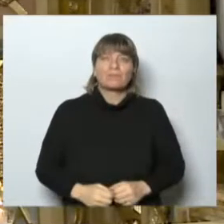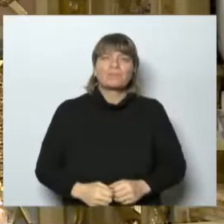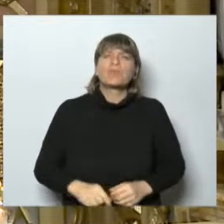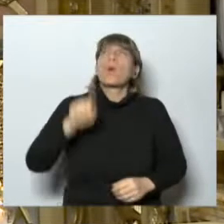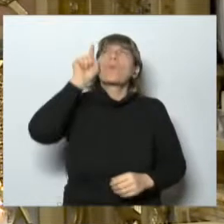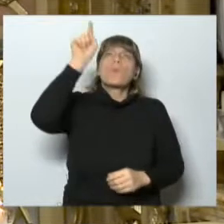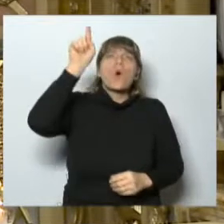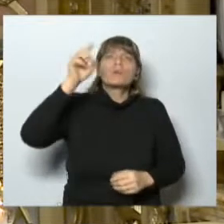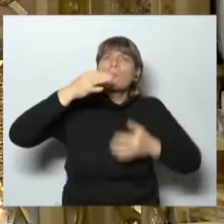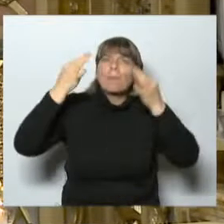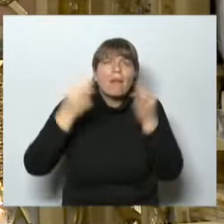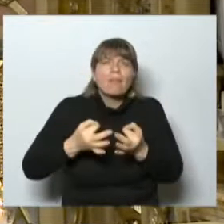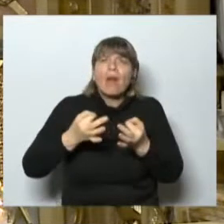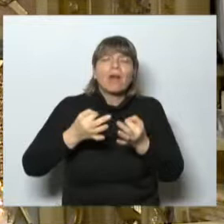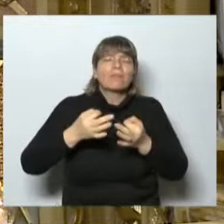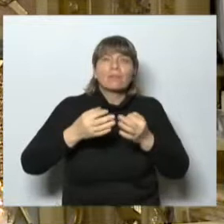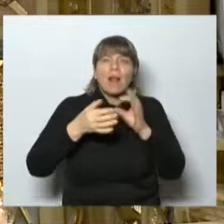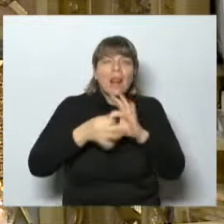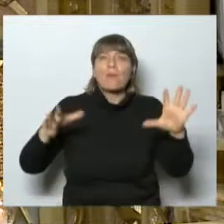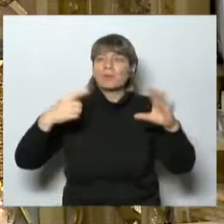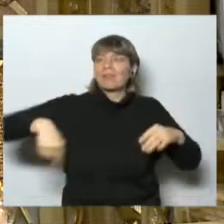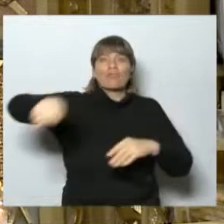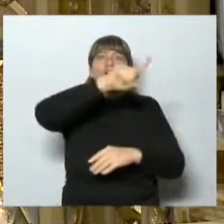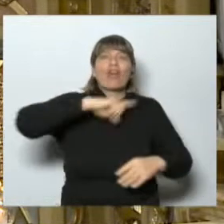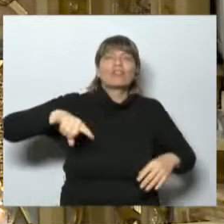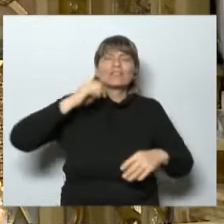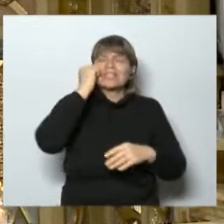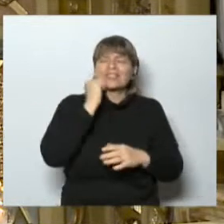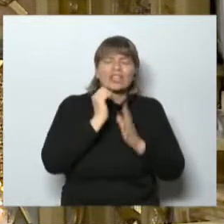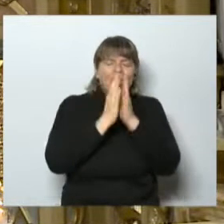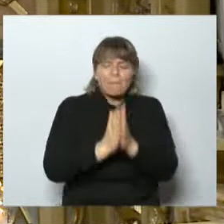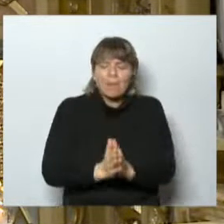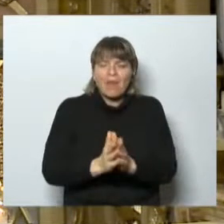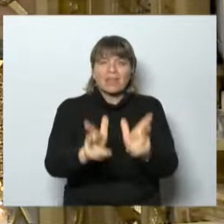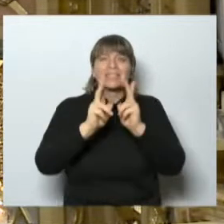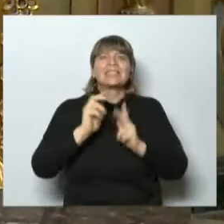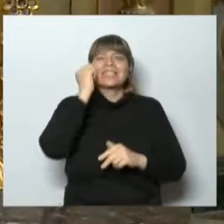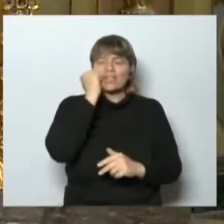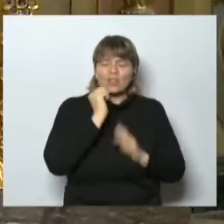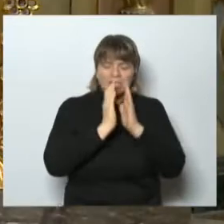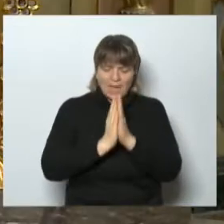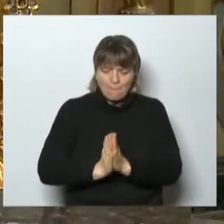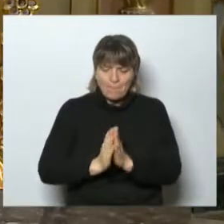Tú que eres la verdad que nos hace libres, Señor, ten piedad.